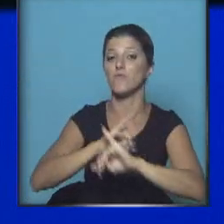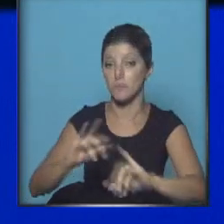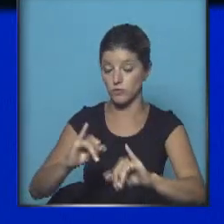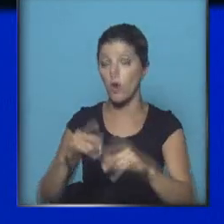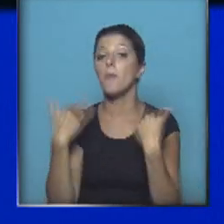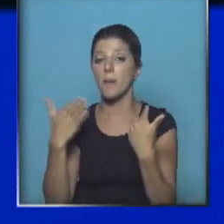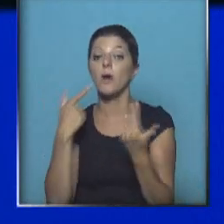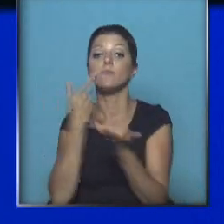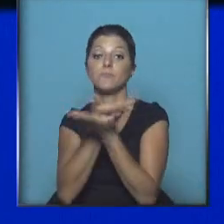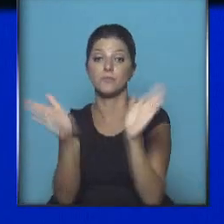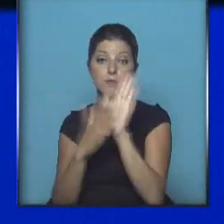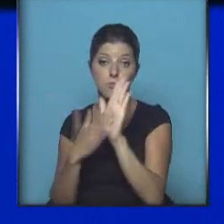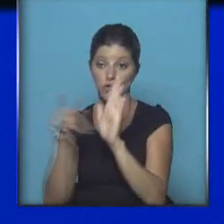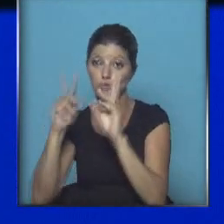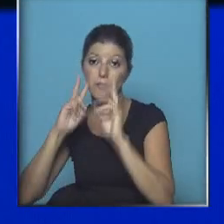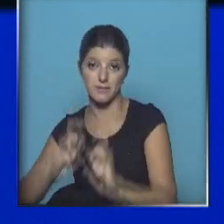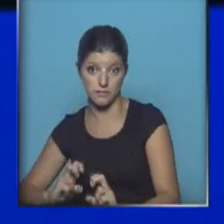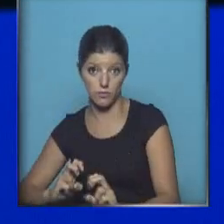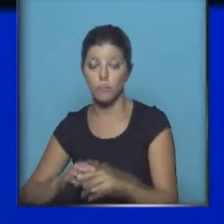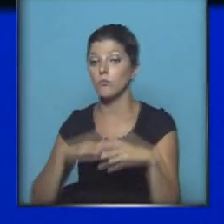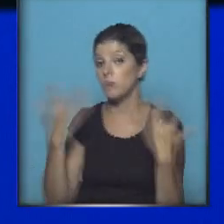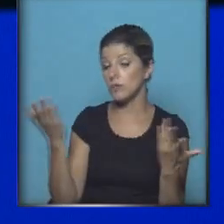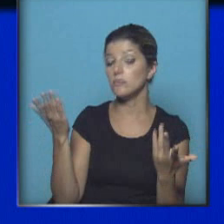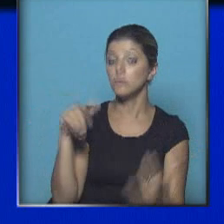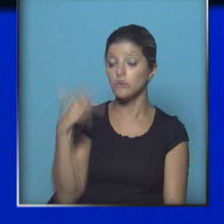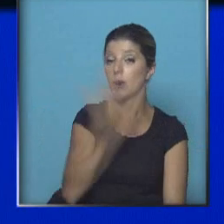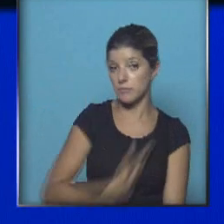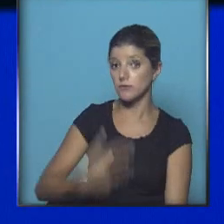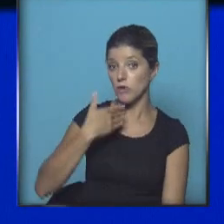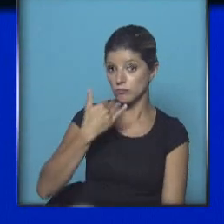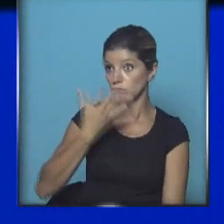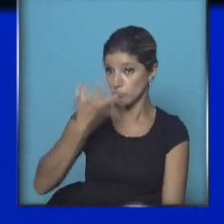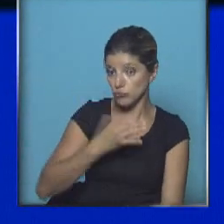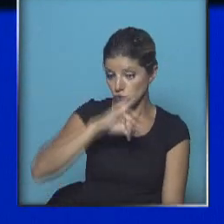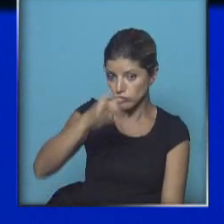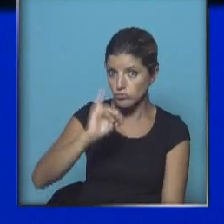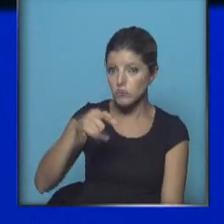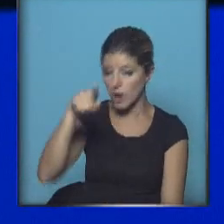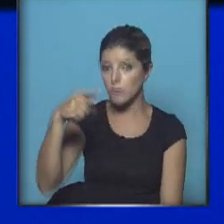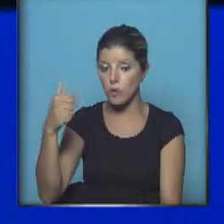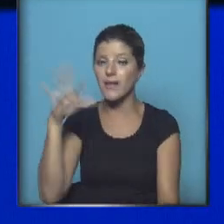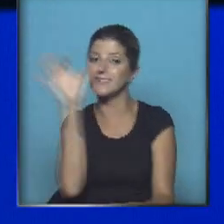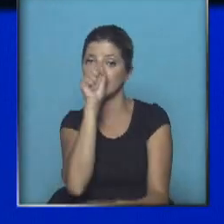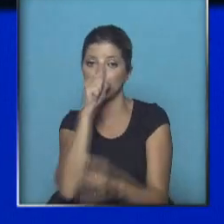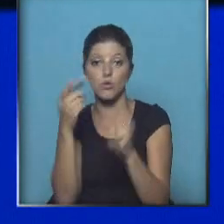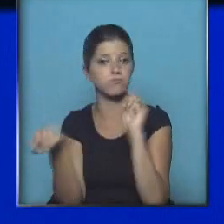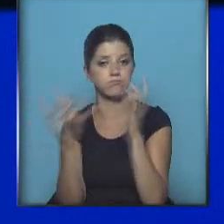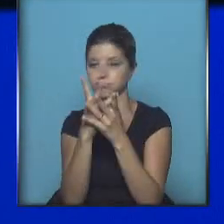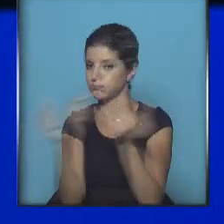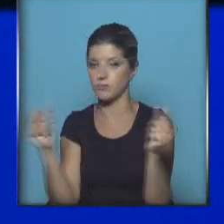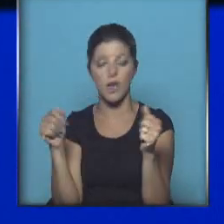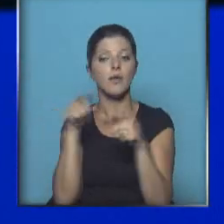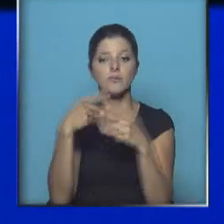para poder demostrar lo que estaba investigando. Bueno, la presidenta decide que sí, que se levanta ese secreto. Lo cual me parece una